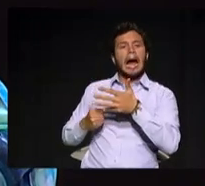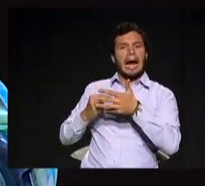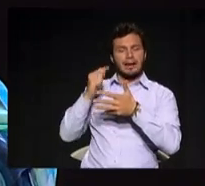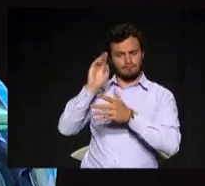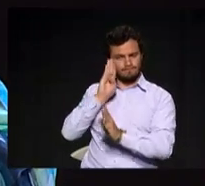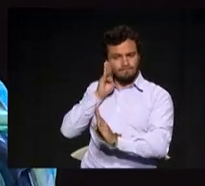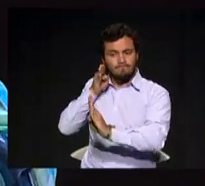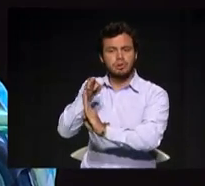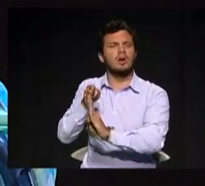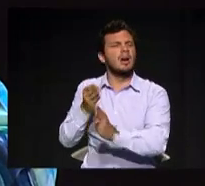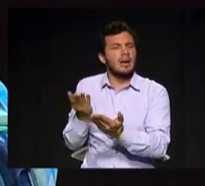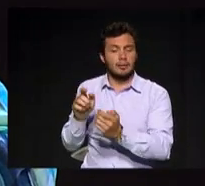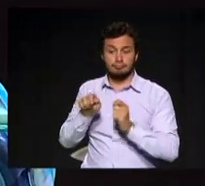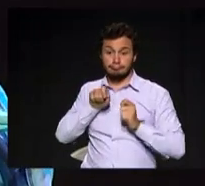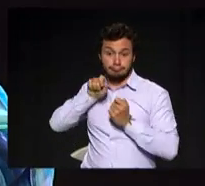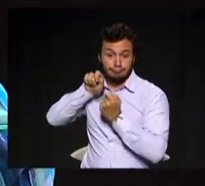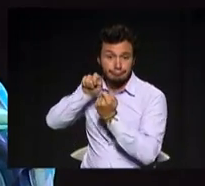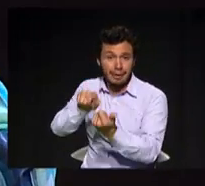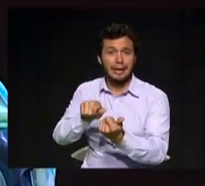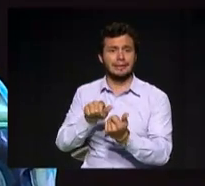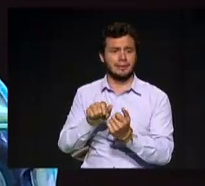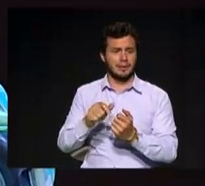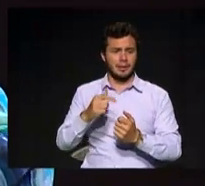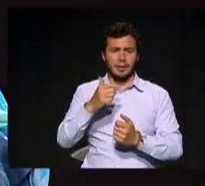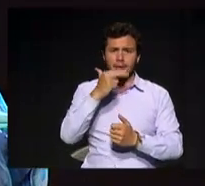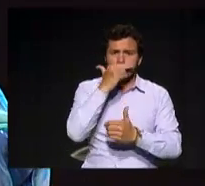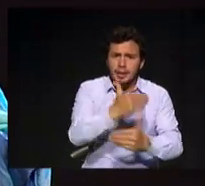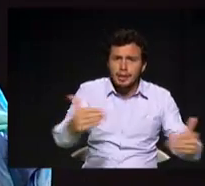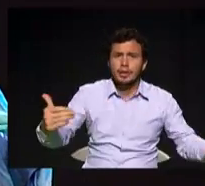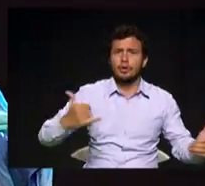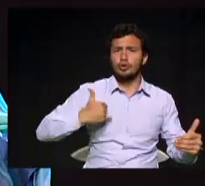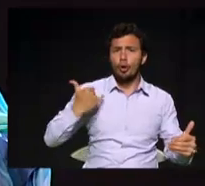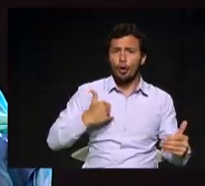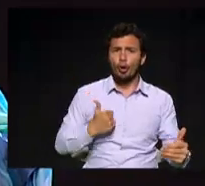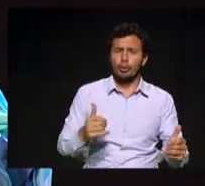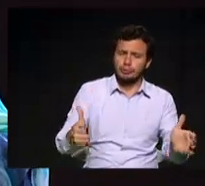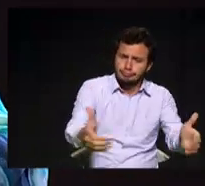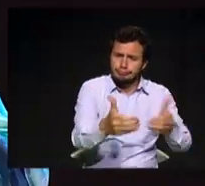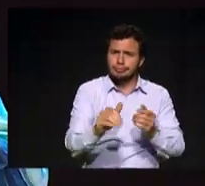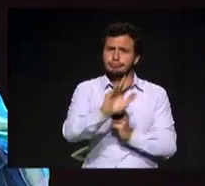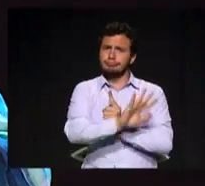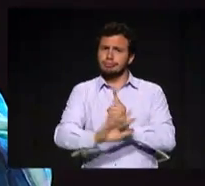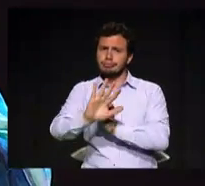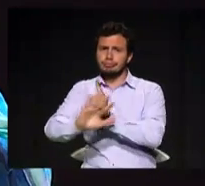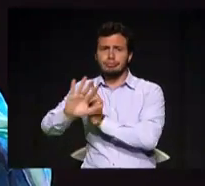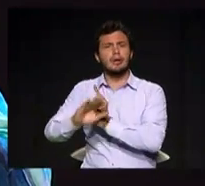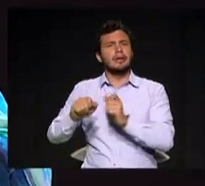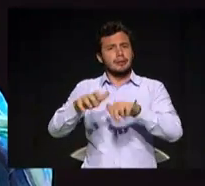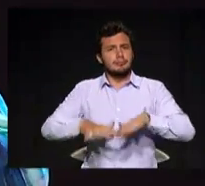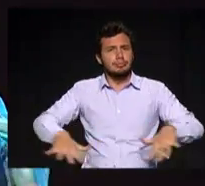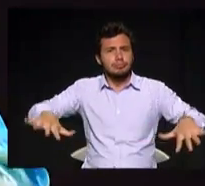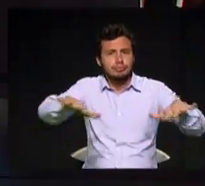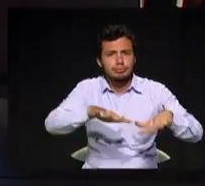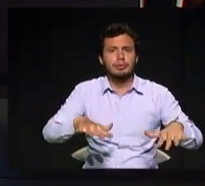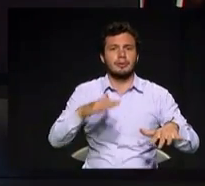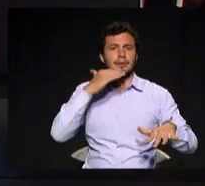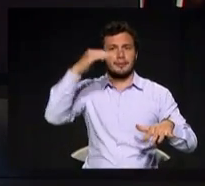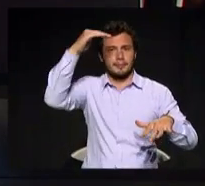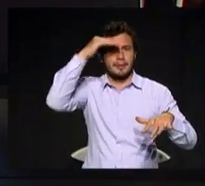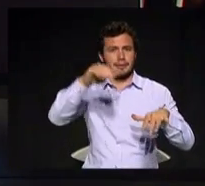protegiendo a los niños a los jóvenes a los adolescentes que hay en cada uno de los hogares del área metropolitana y de la región